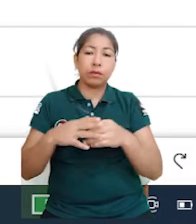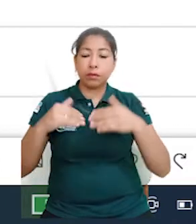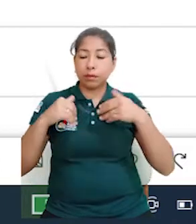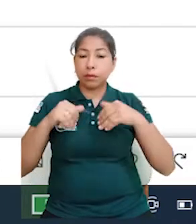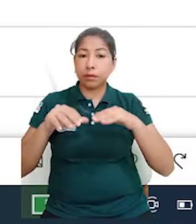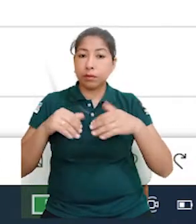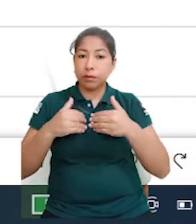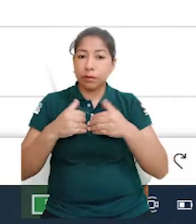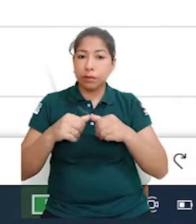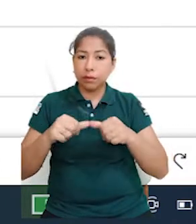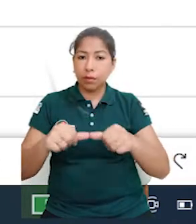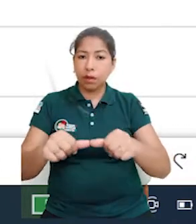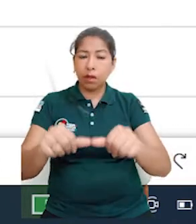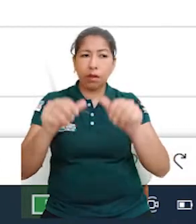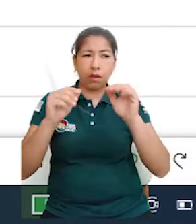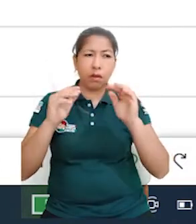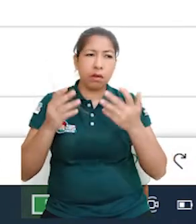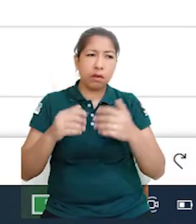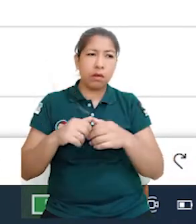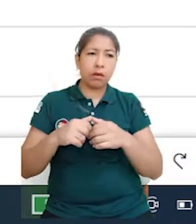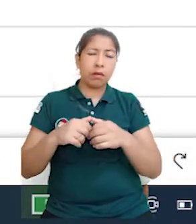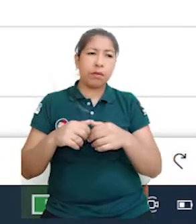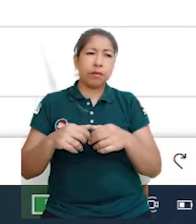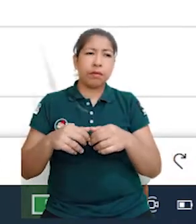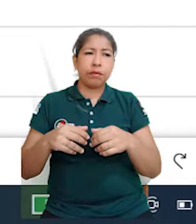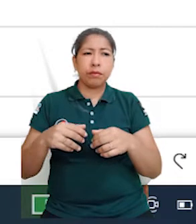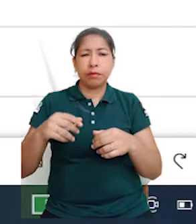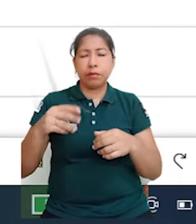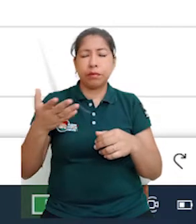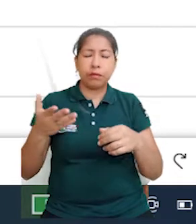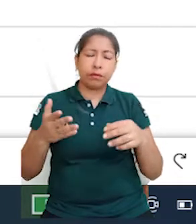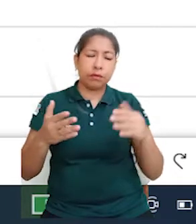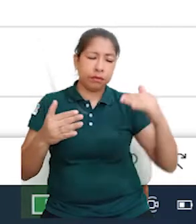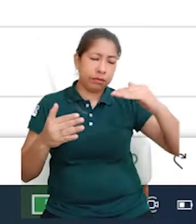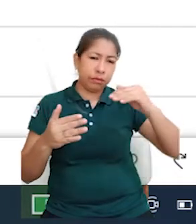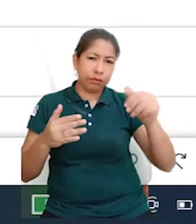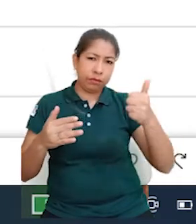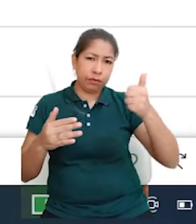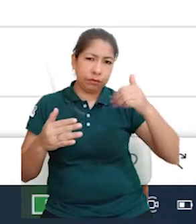Como hay fracción, acá hay un común denominador implícito que sería 1. Del número